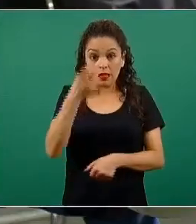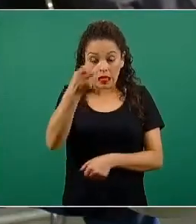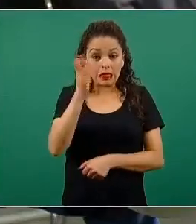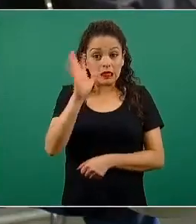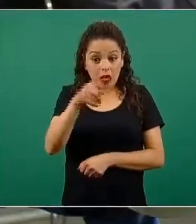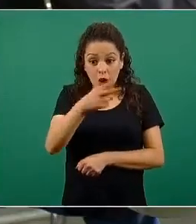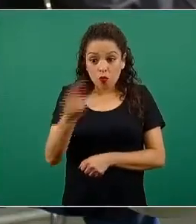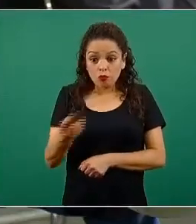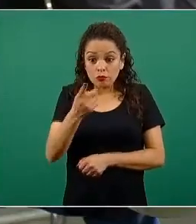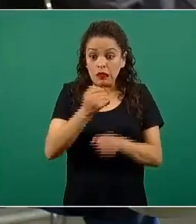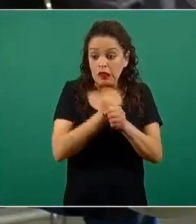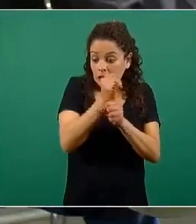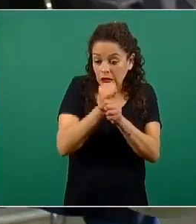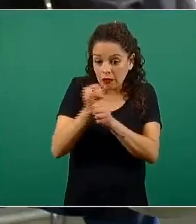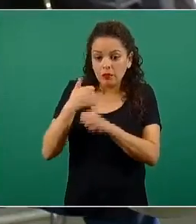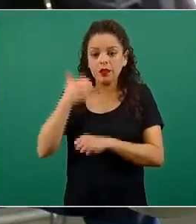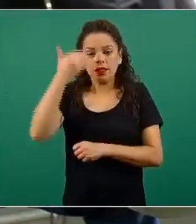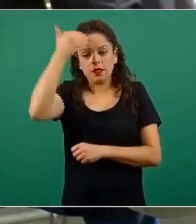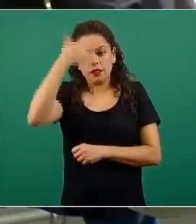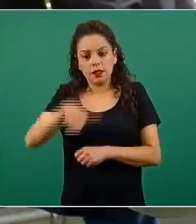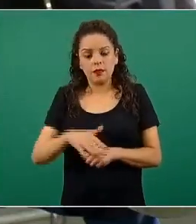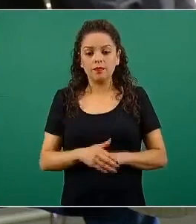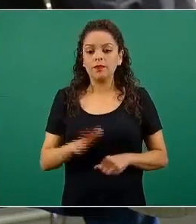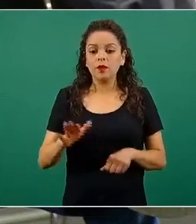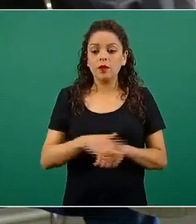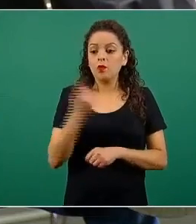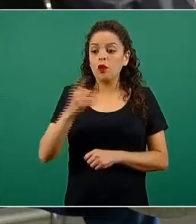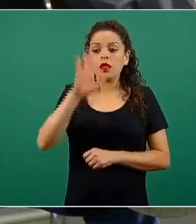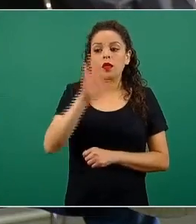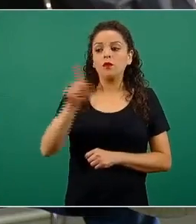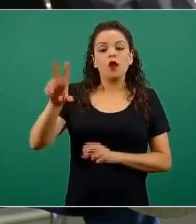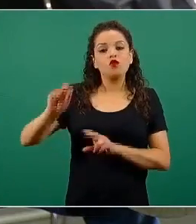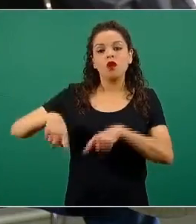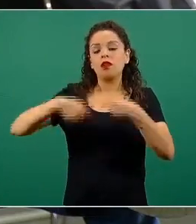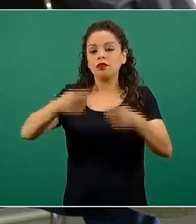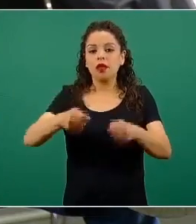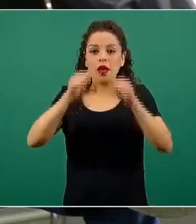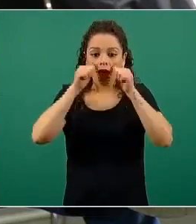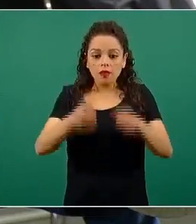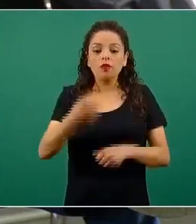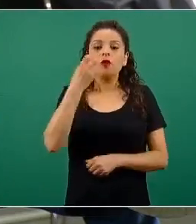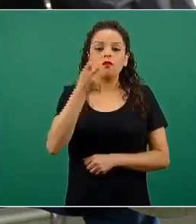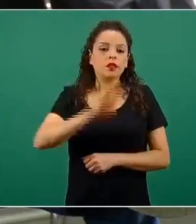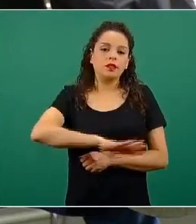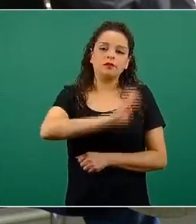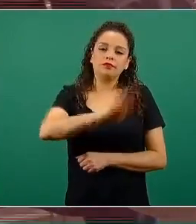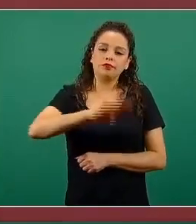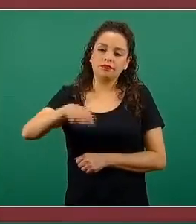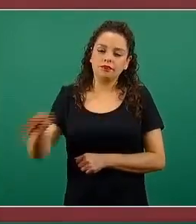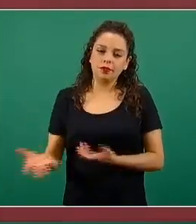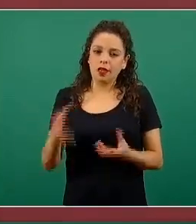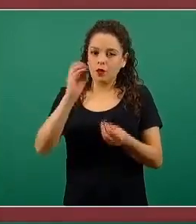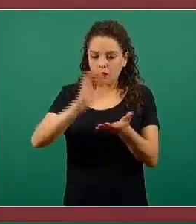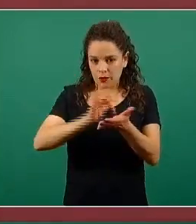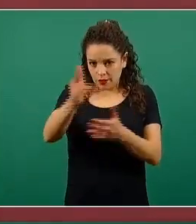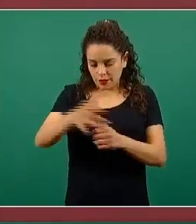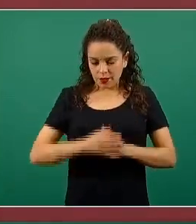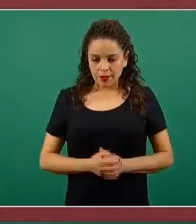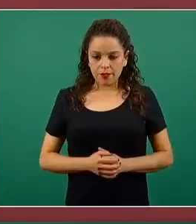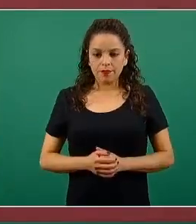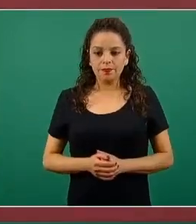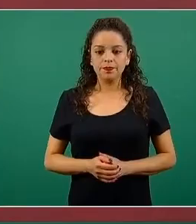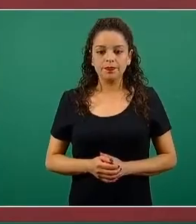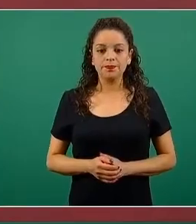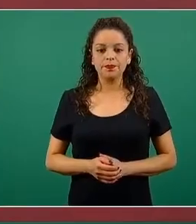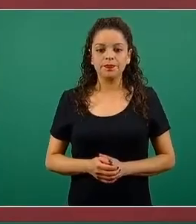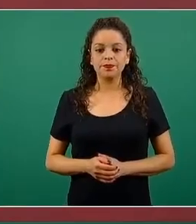investigación, porque también refleja que no fueron atendidos y posiblemente murieron en sus casas. Muchas gracias. Muchas gracias. Sí,